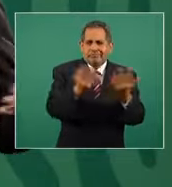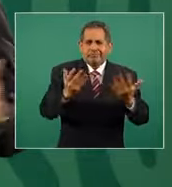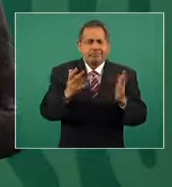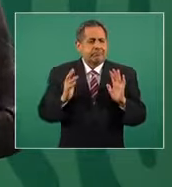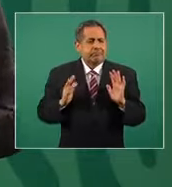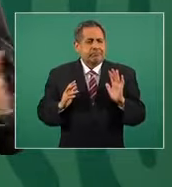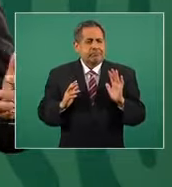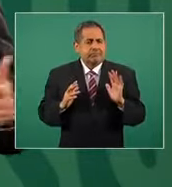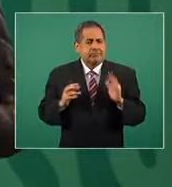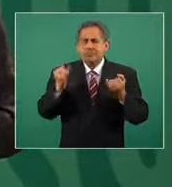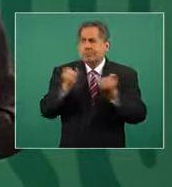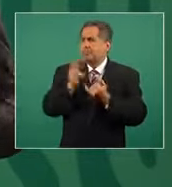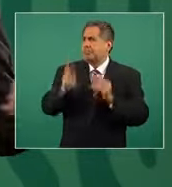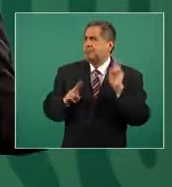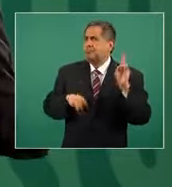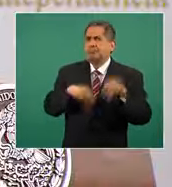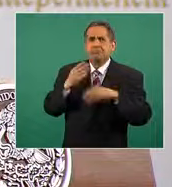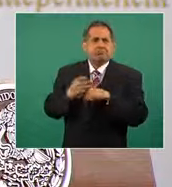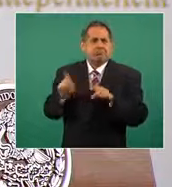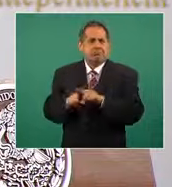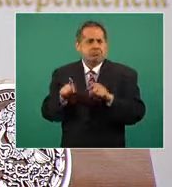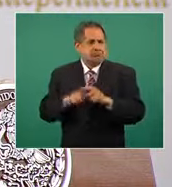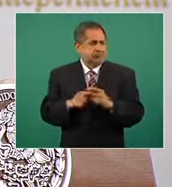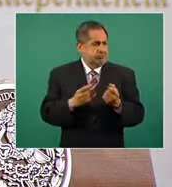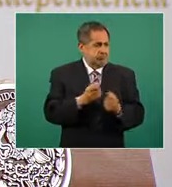se da en cualquier parte del mundo,